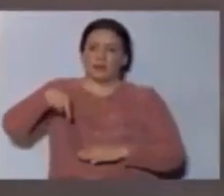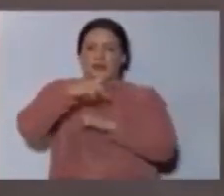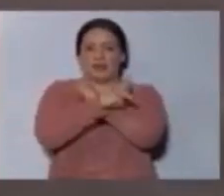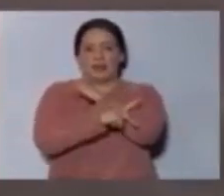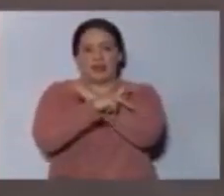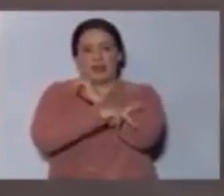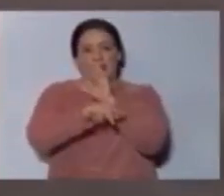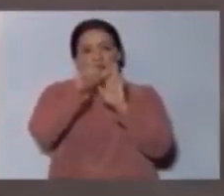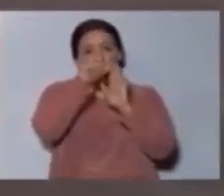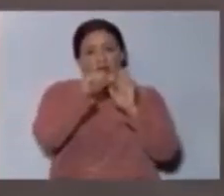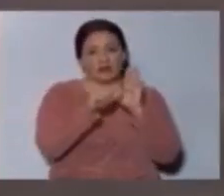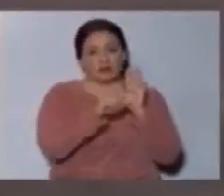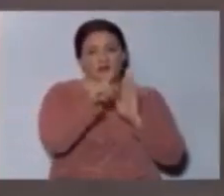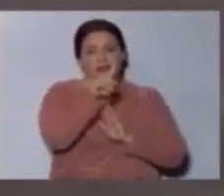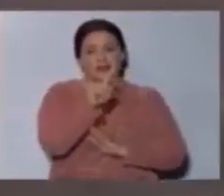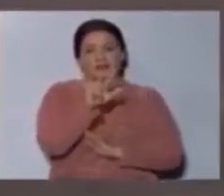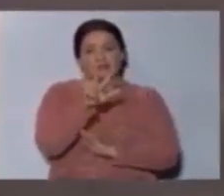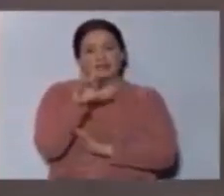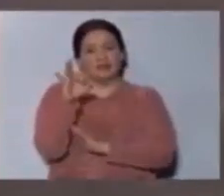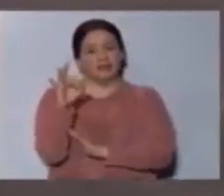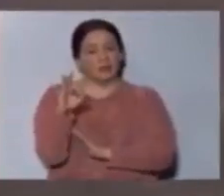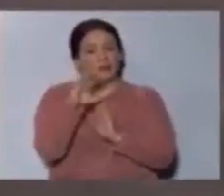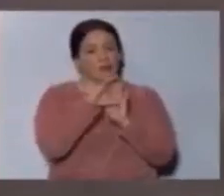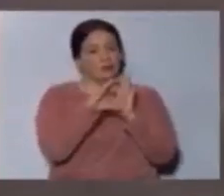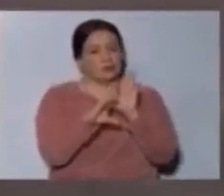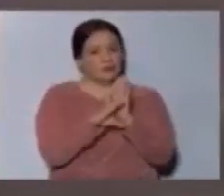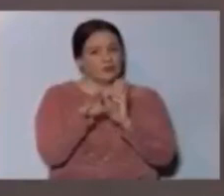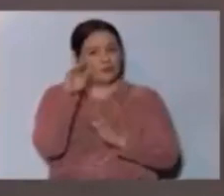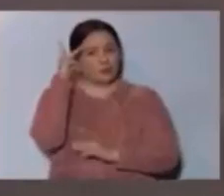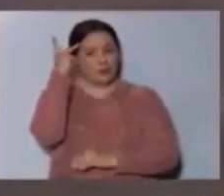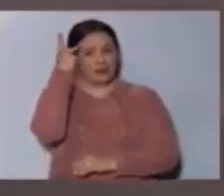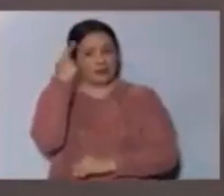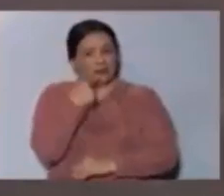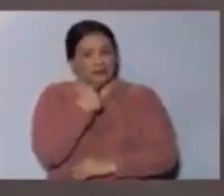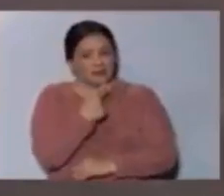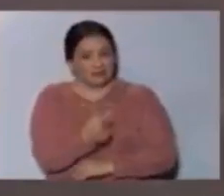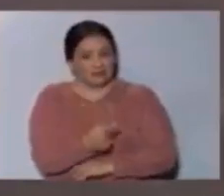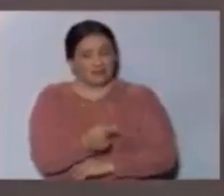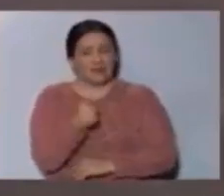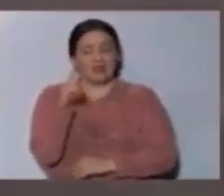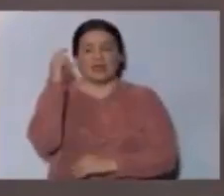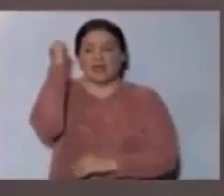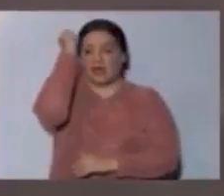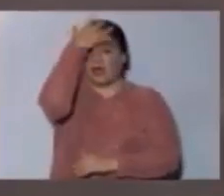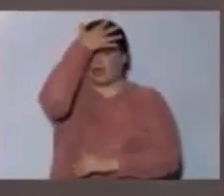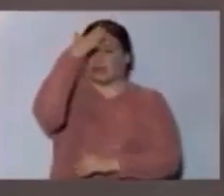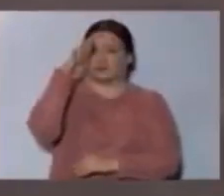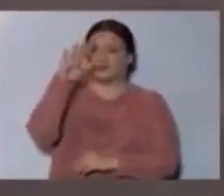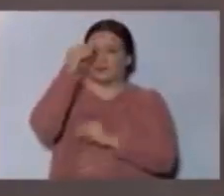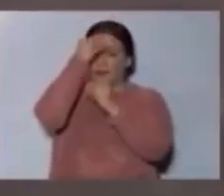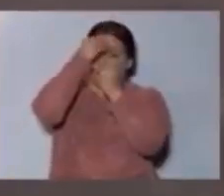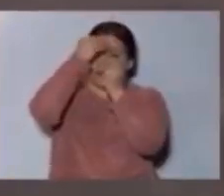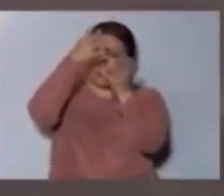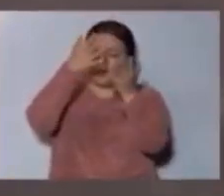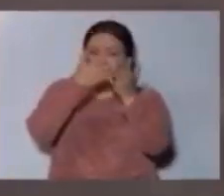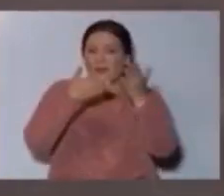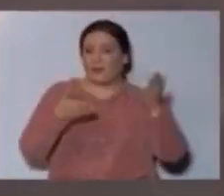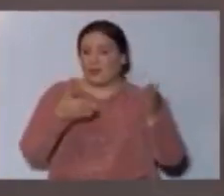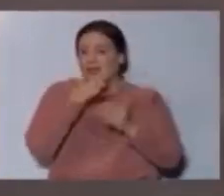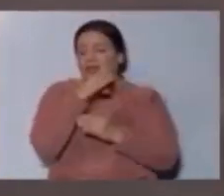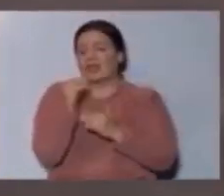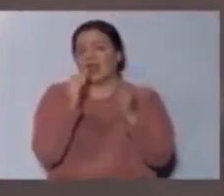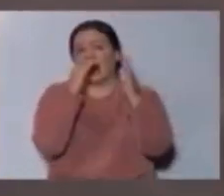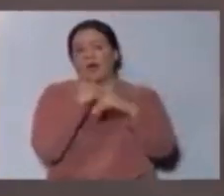artículo 139 de nuestra Constitución Política. Don Carlos Alvarado, su rendición de cuentas y